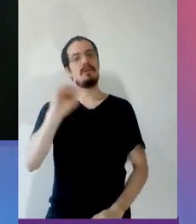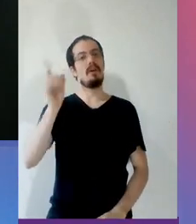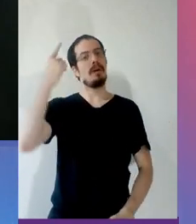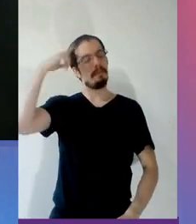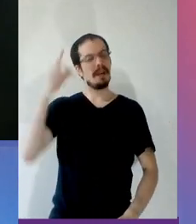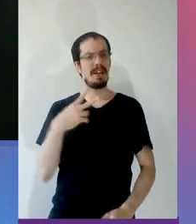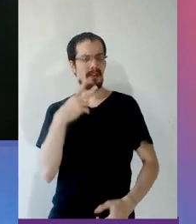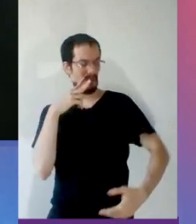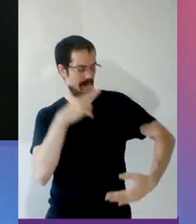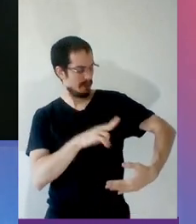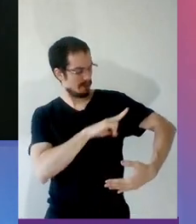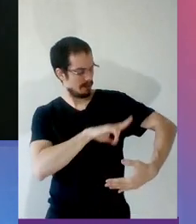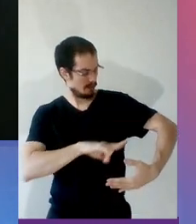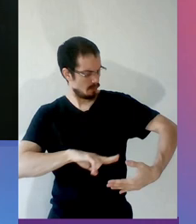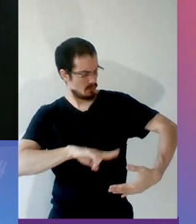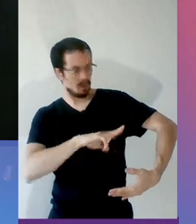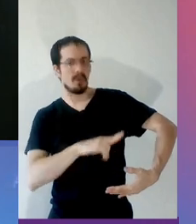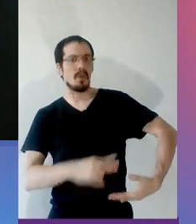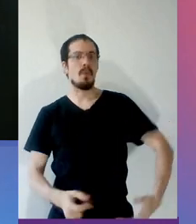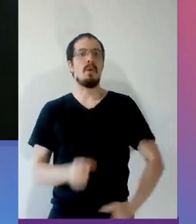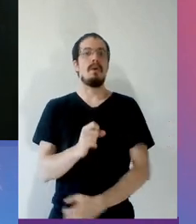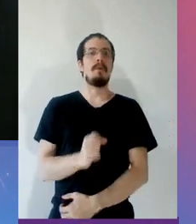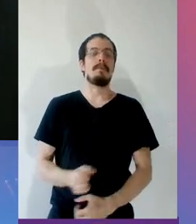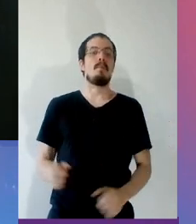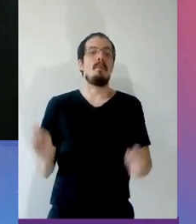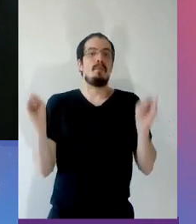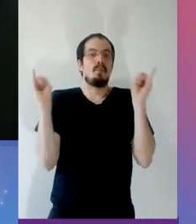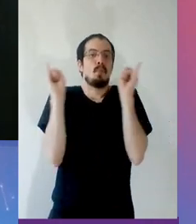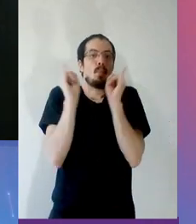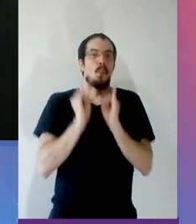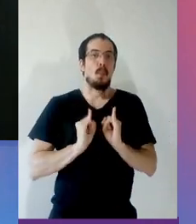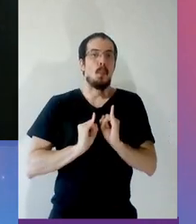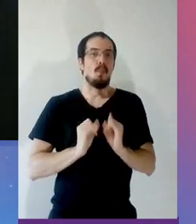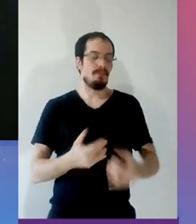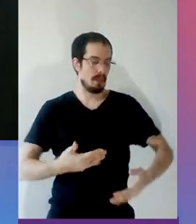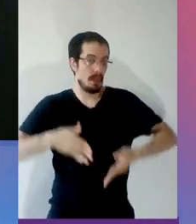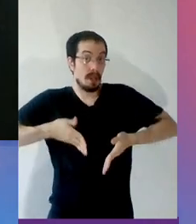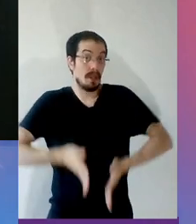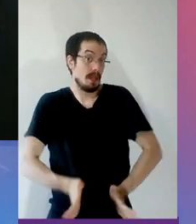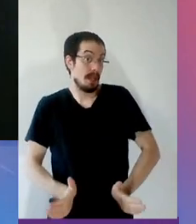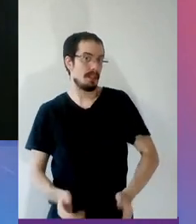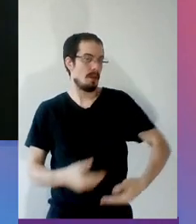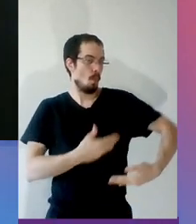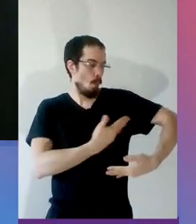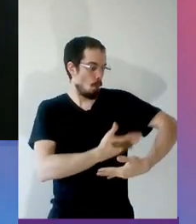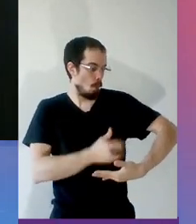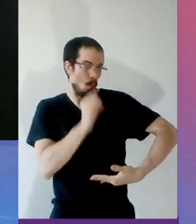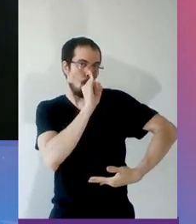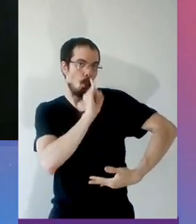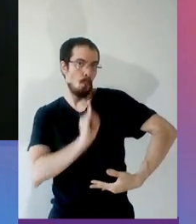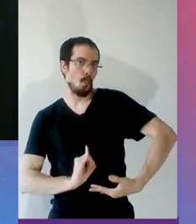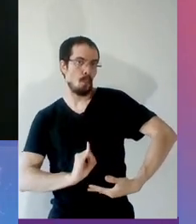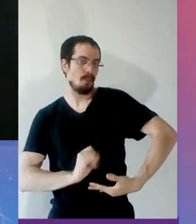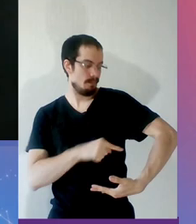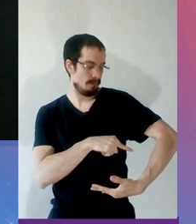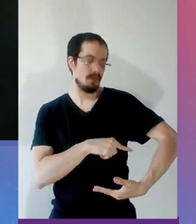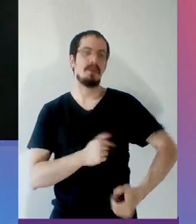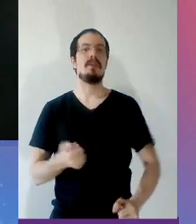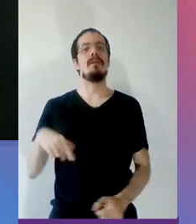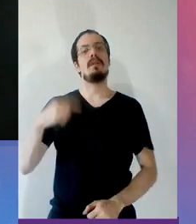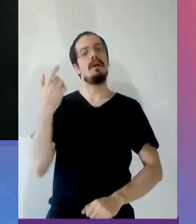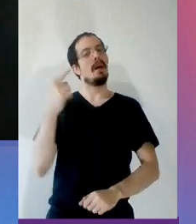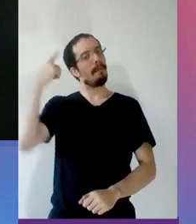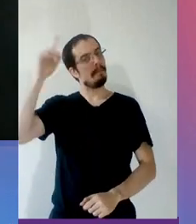demostrado que baja el peso al nacer durante cuando la madre ha estado sometida a estrés tóxico. Pero